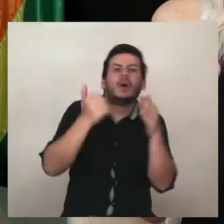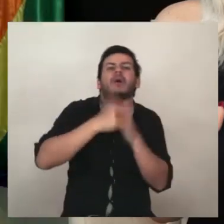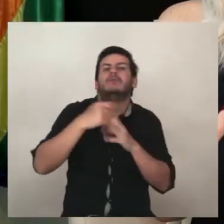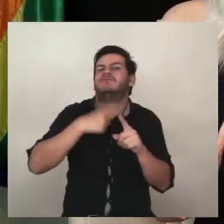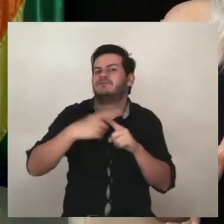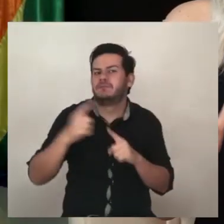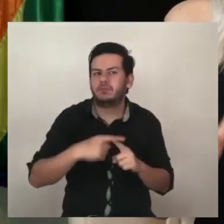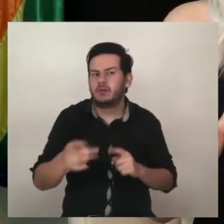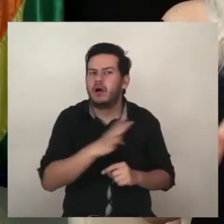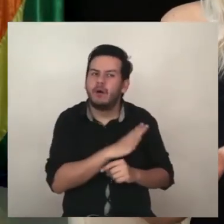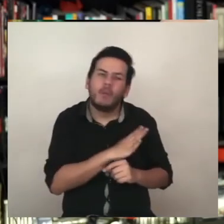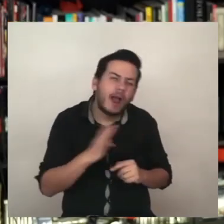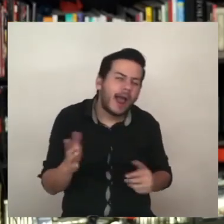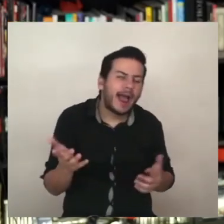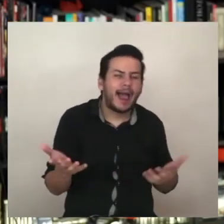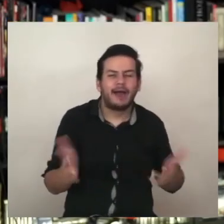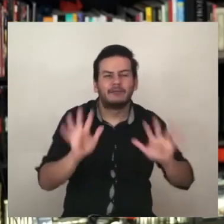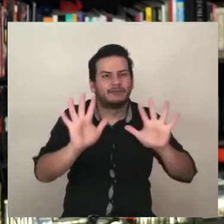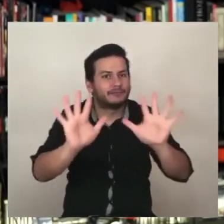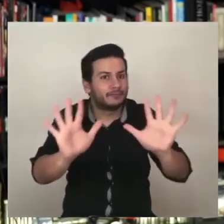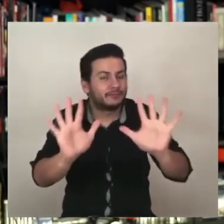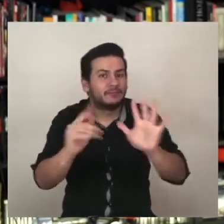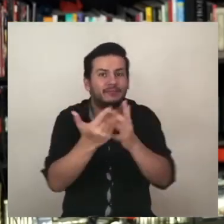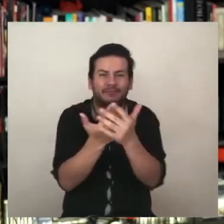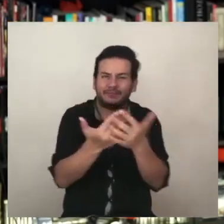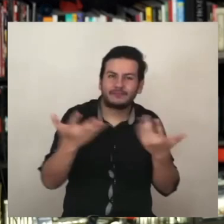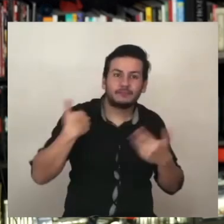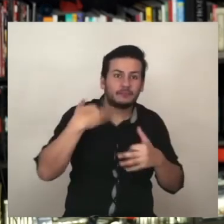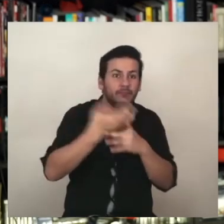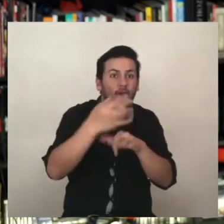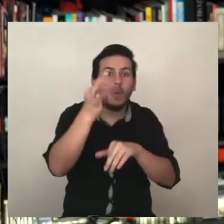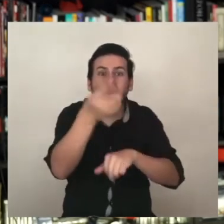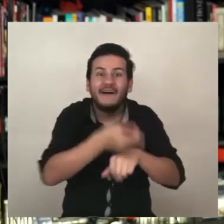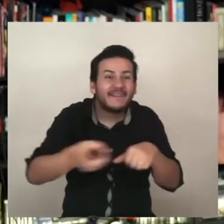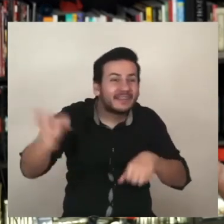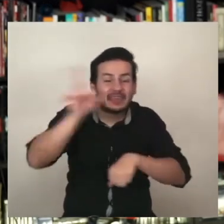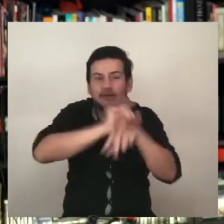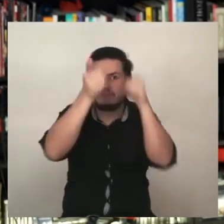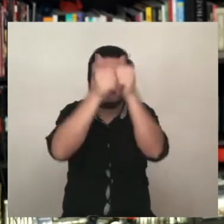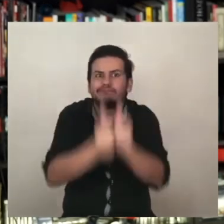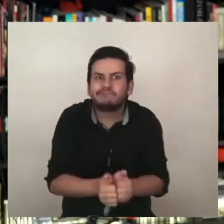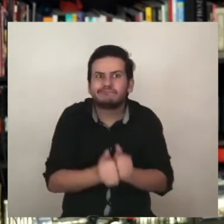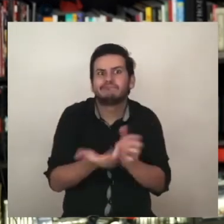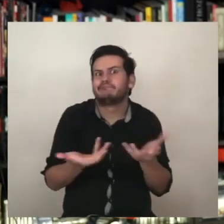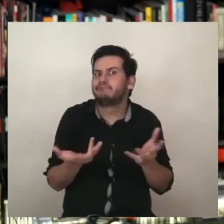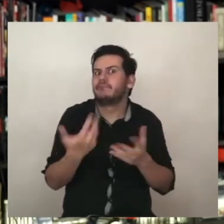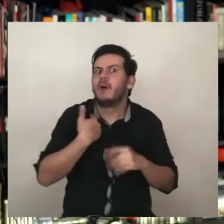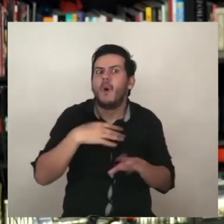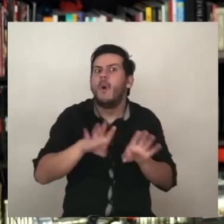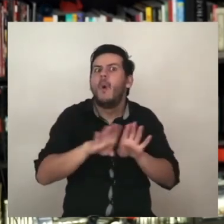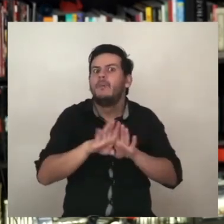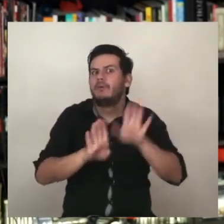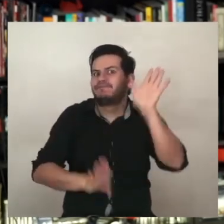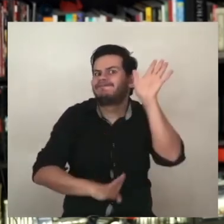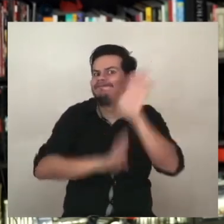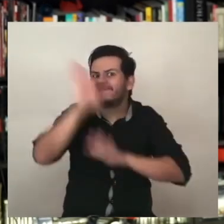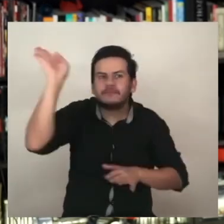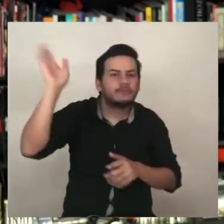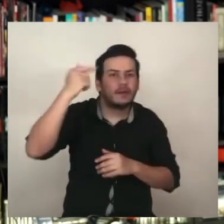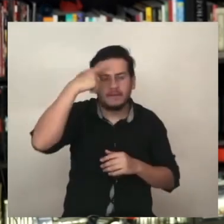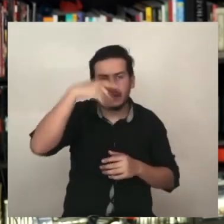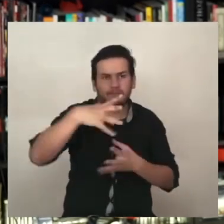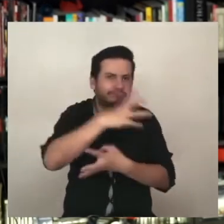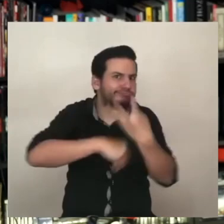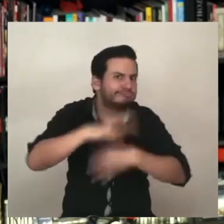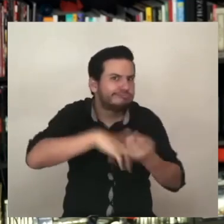Raúl. A ver, entiendan. Estamos en cuarentena porque sabemos cómo revivir la economía, creo, pero definitivamente